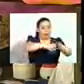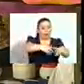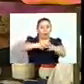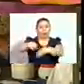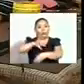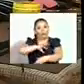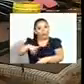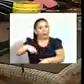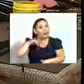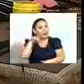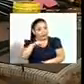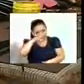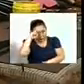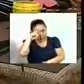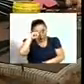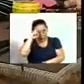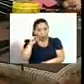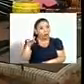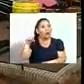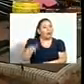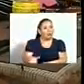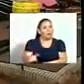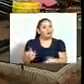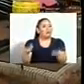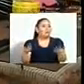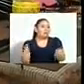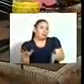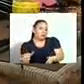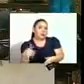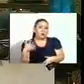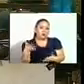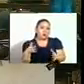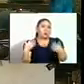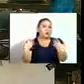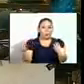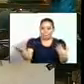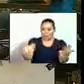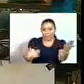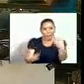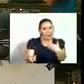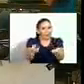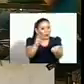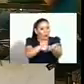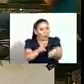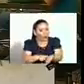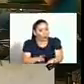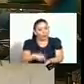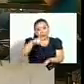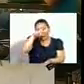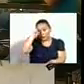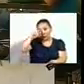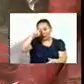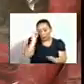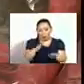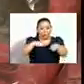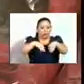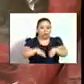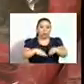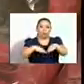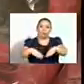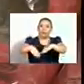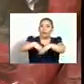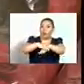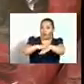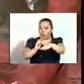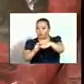dedican a esta actividad. Por el momento, más de la mitad fueron contratadas para cumplir el pedido de la comuna,